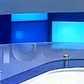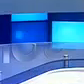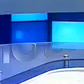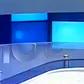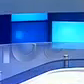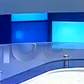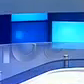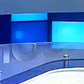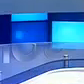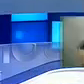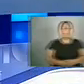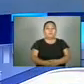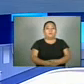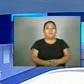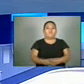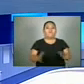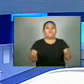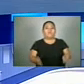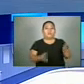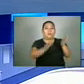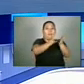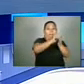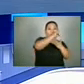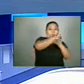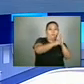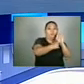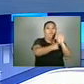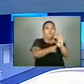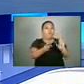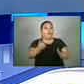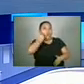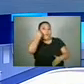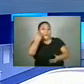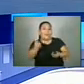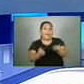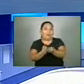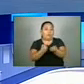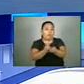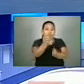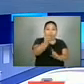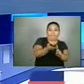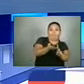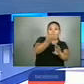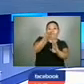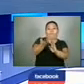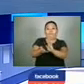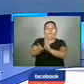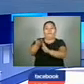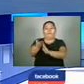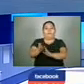Inestlé presentó los resultados de sus programas para apoyar a jóvenes en su crecimiento profesional.